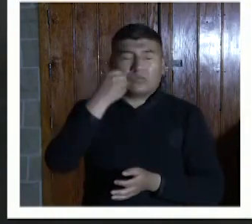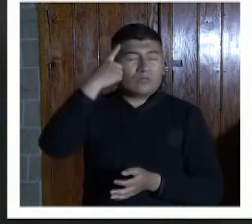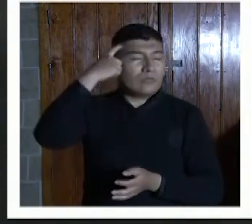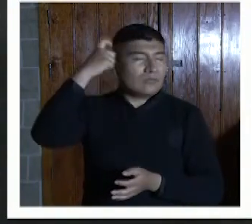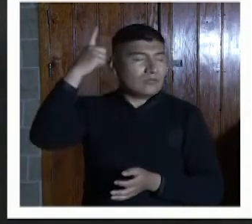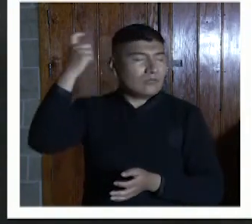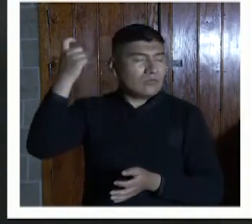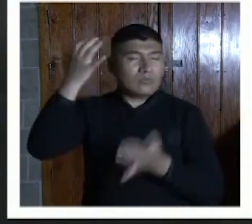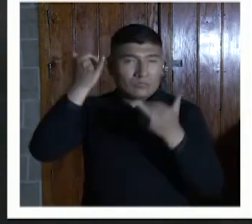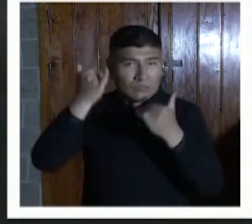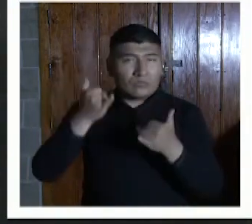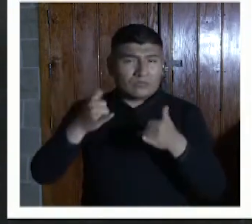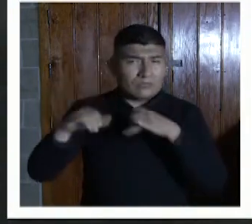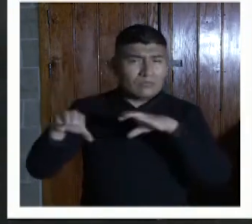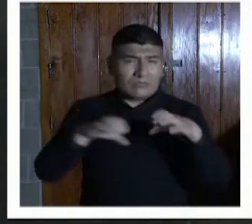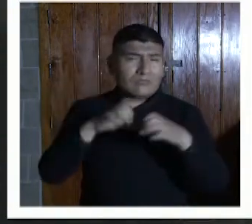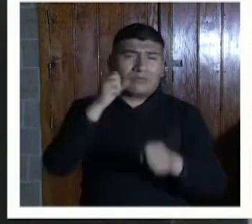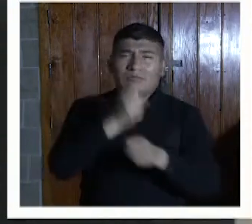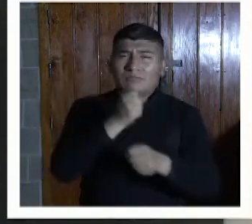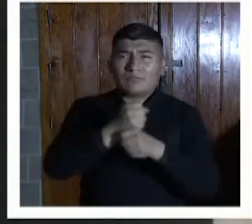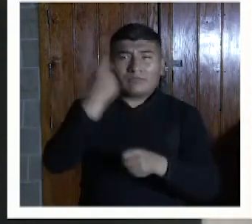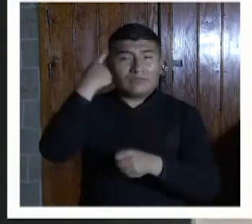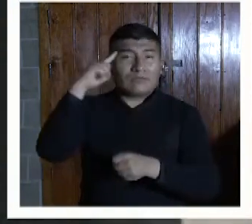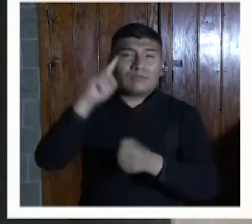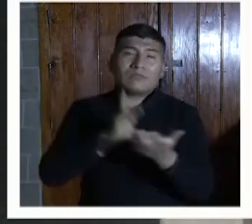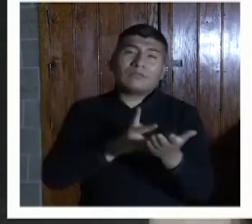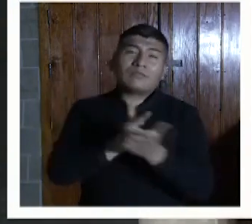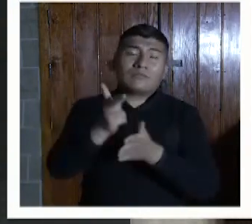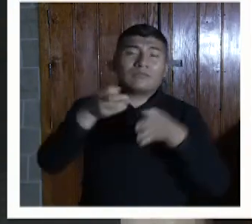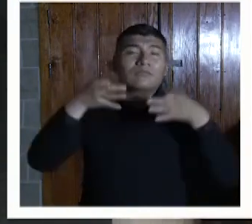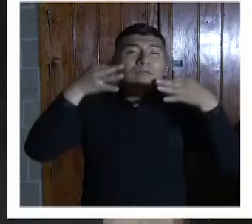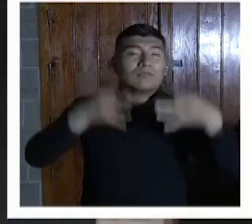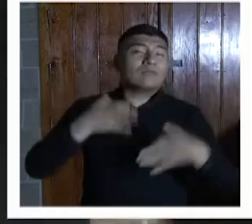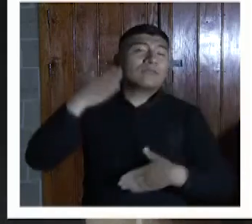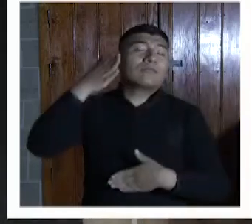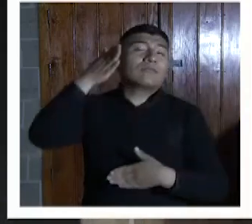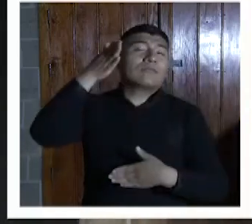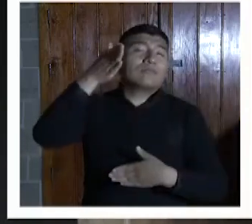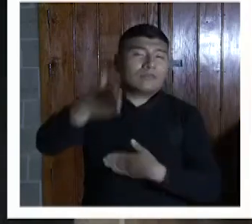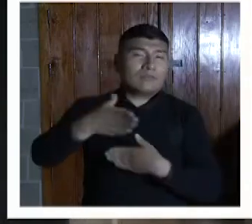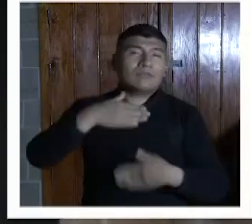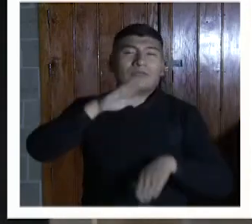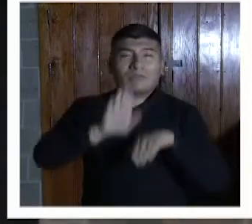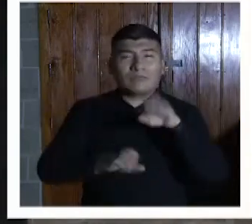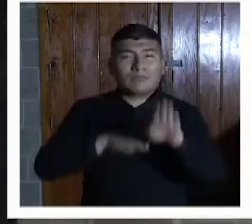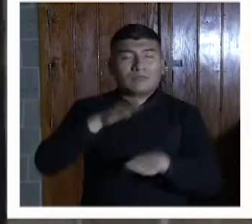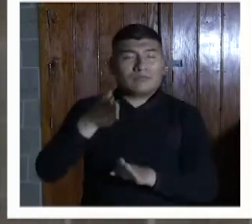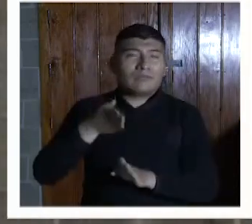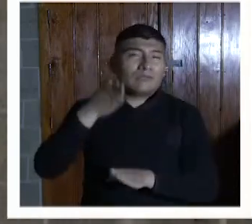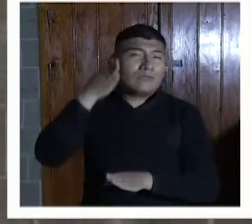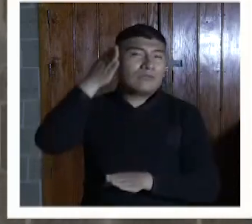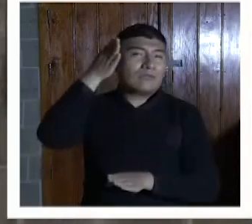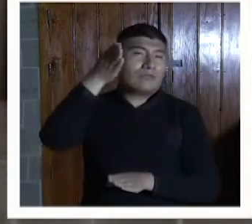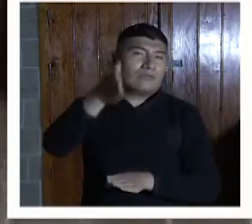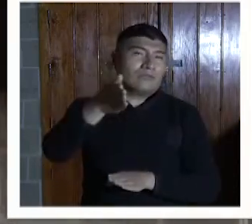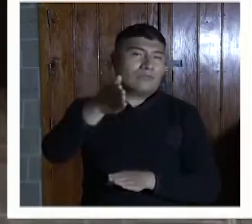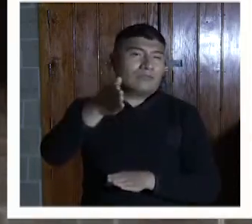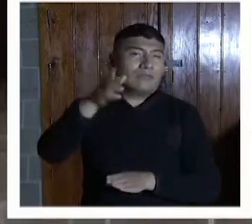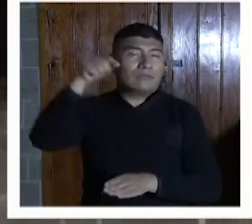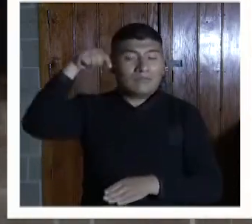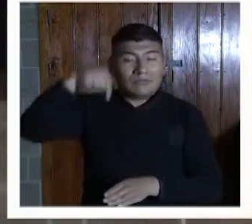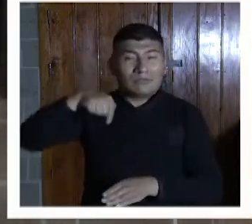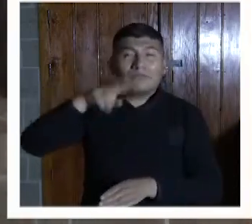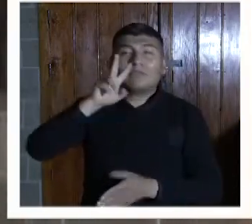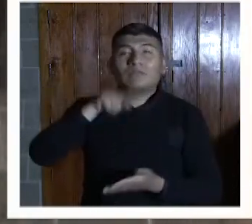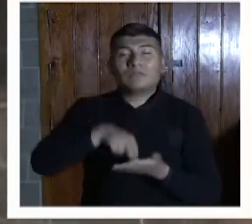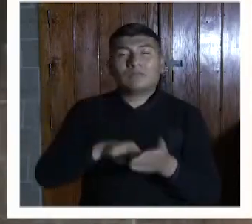detengas en los conflictos, en los problemas. Hay que caminar para adelante. Esto es lo